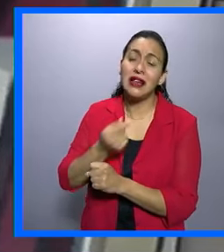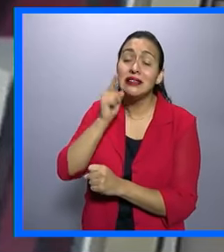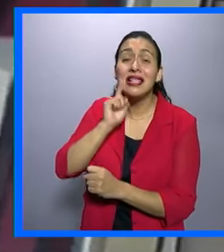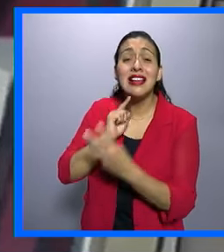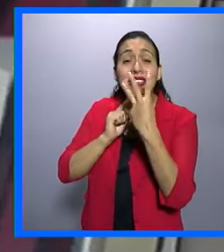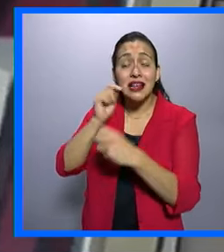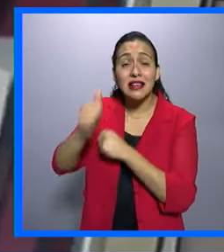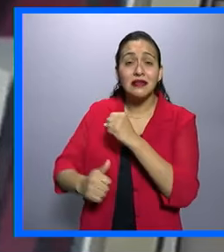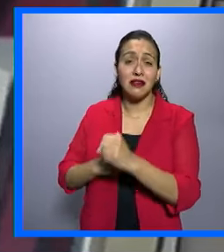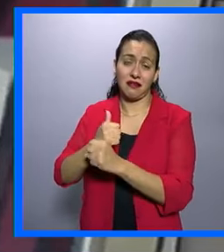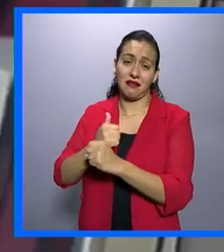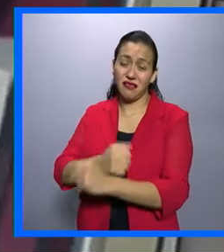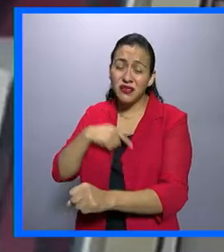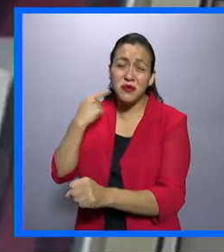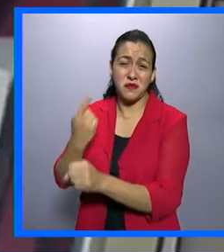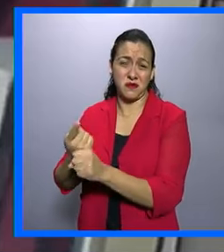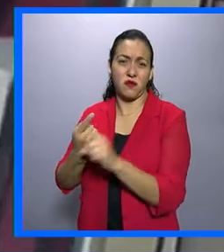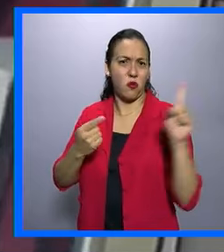3 años,